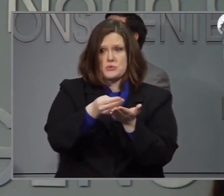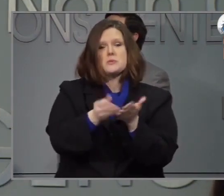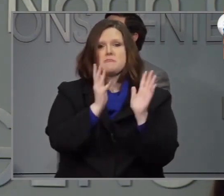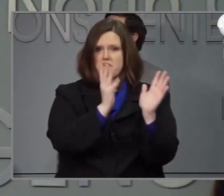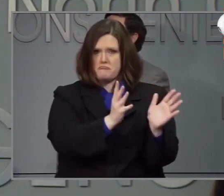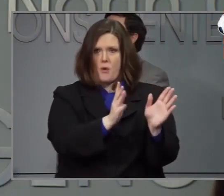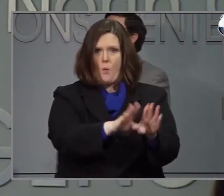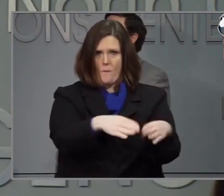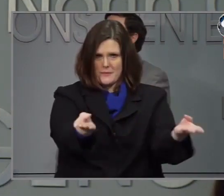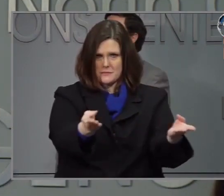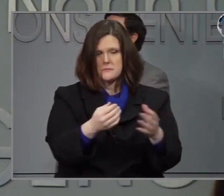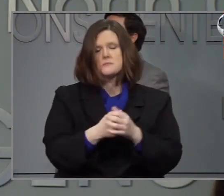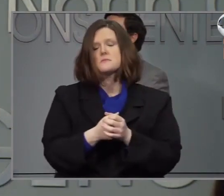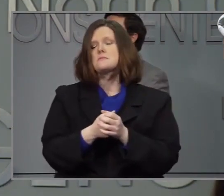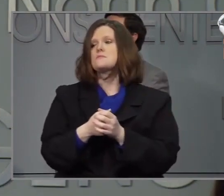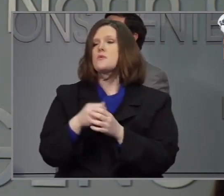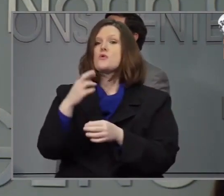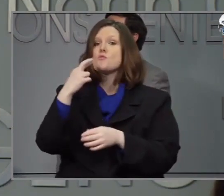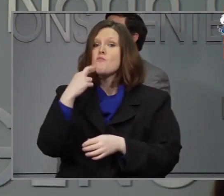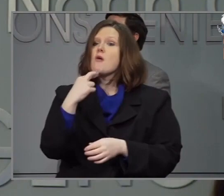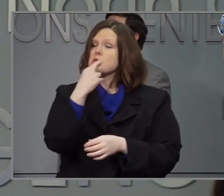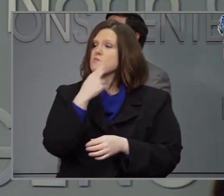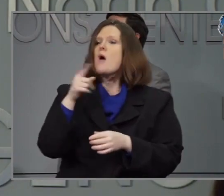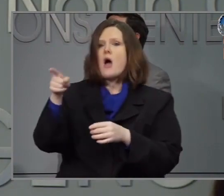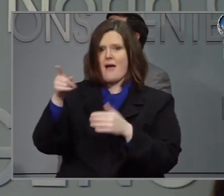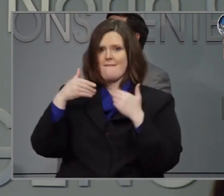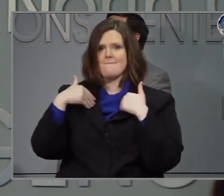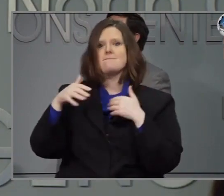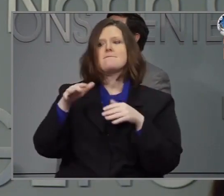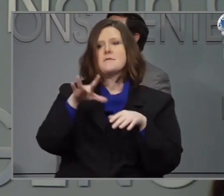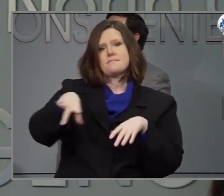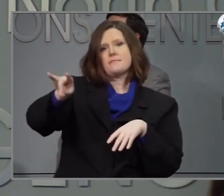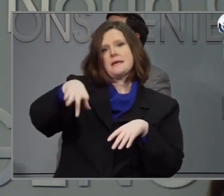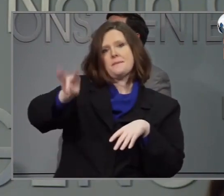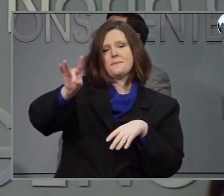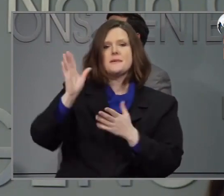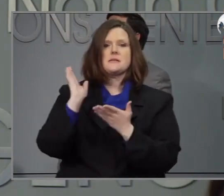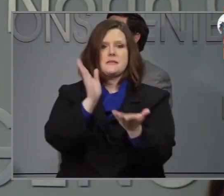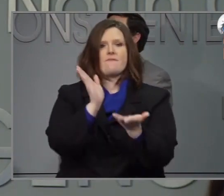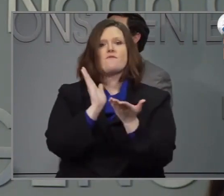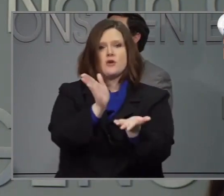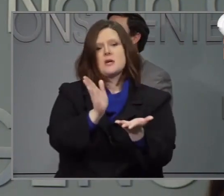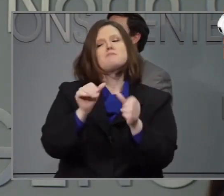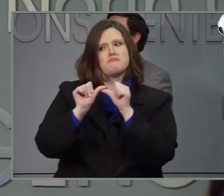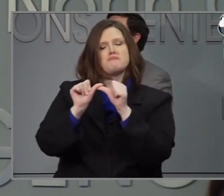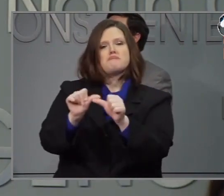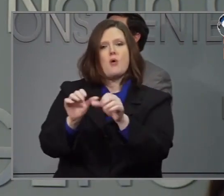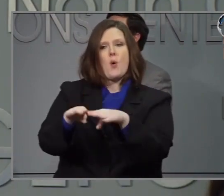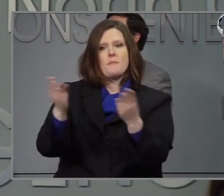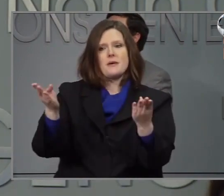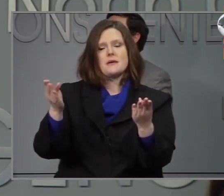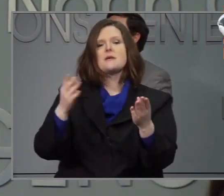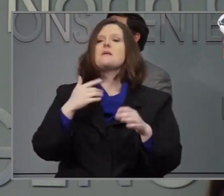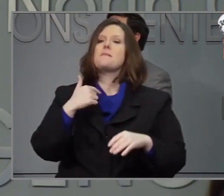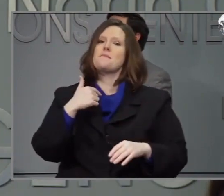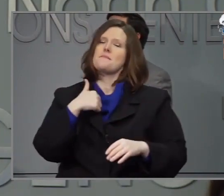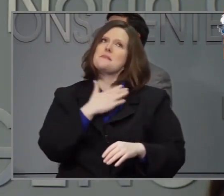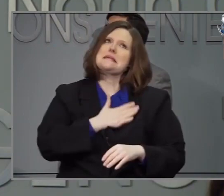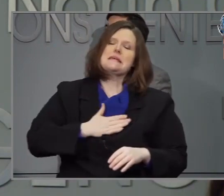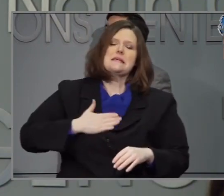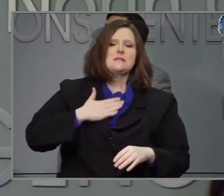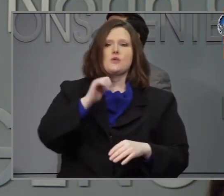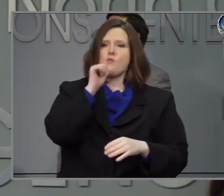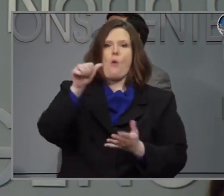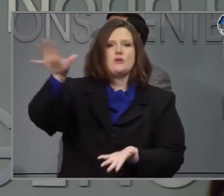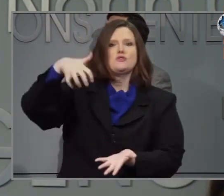puertas abiertas y los restaurantes le darán órdenes para llevar y para entregar les pido de nuevo no